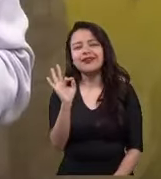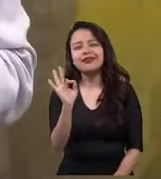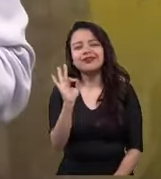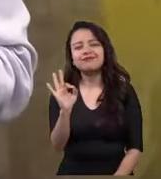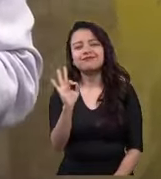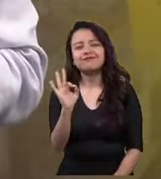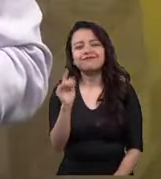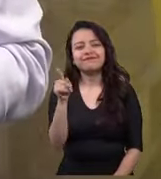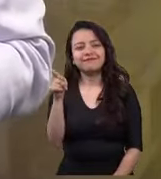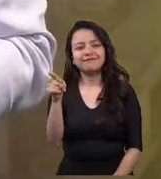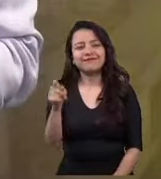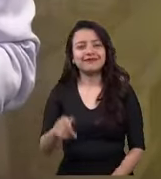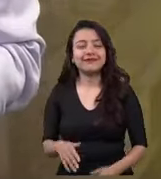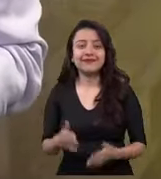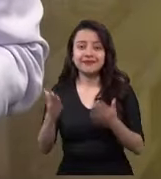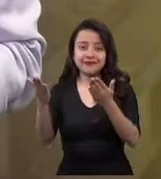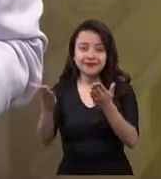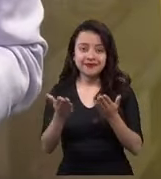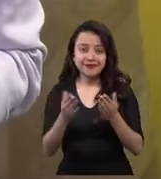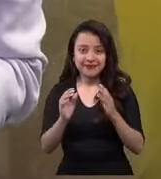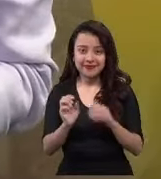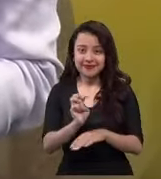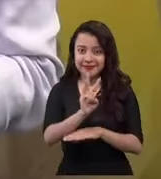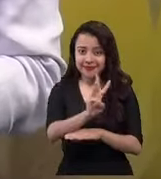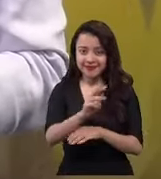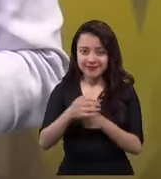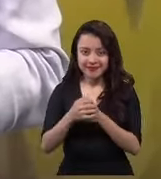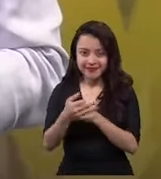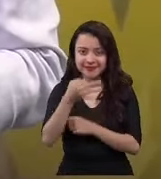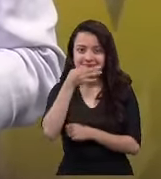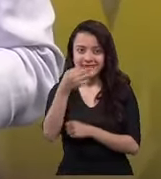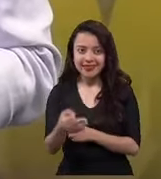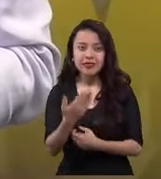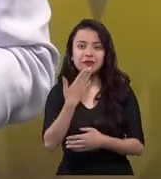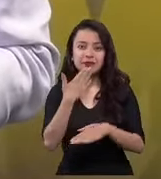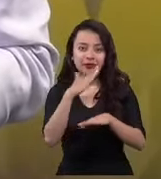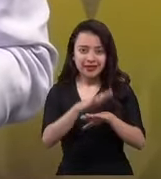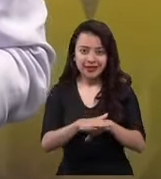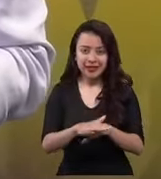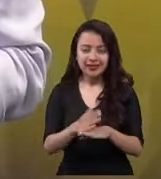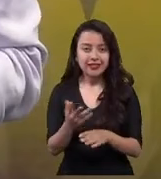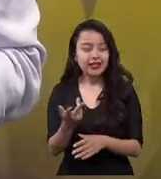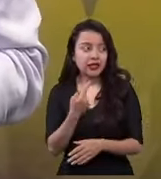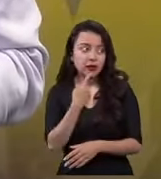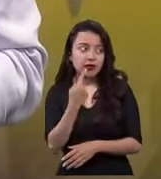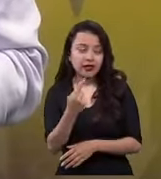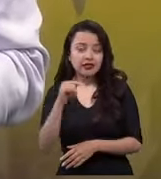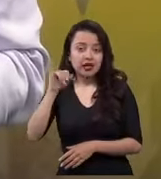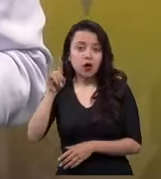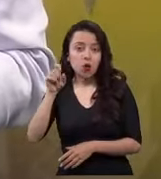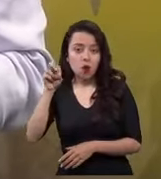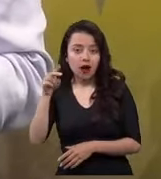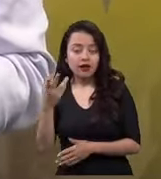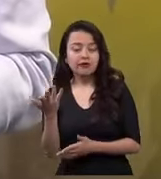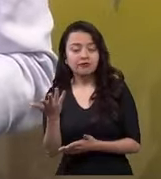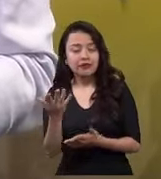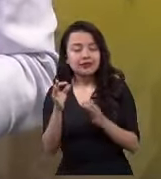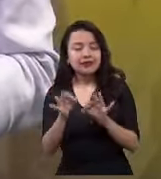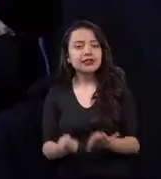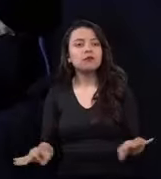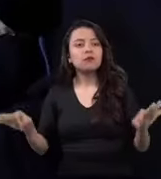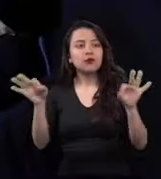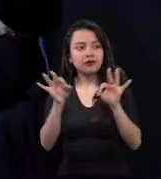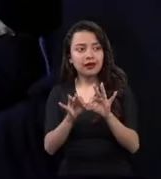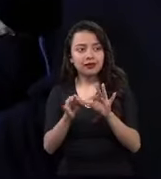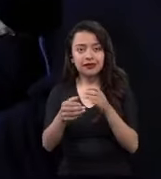de primera. Así que bienvenidos a W Sin Carreta. Muy buenas tardes, Joana. Y lo que decía Juan Diego, importante esta